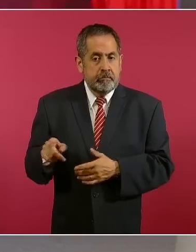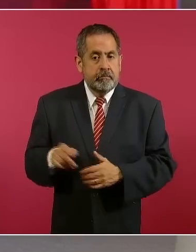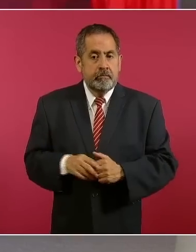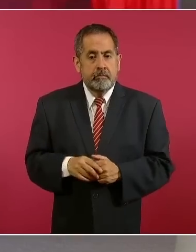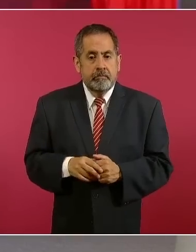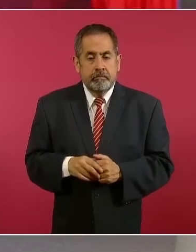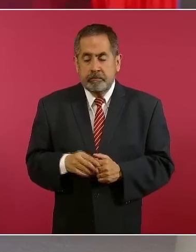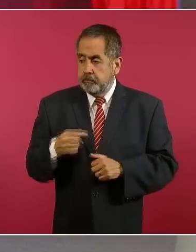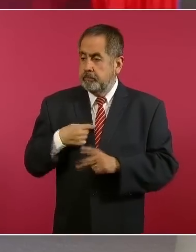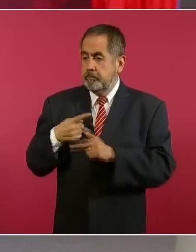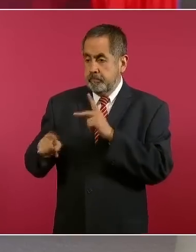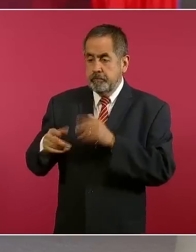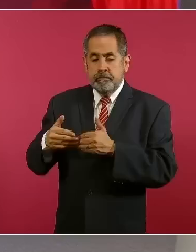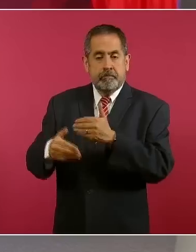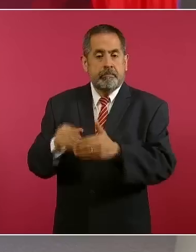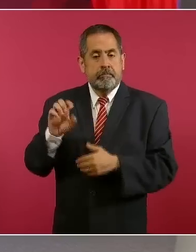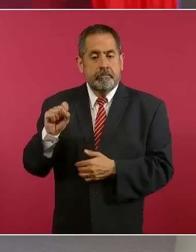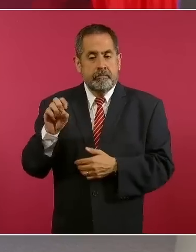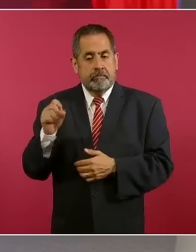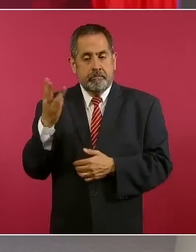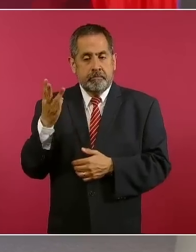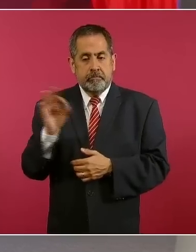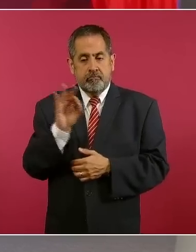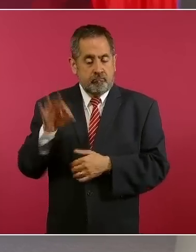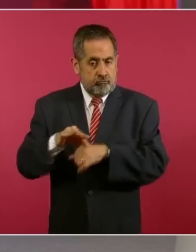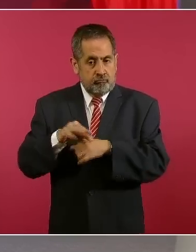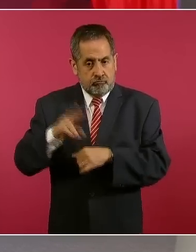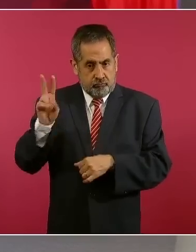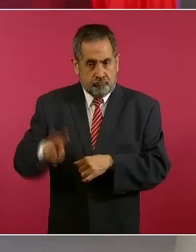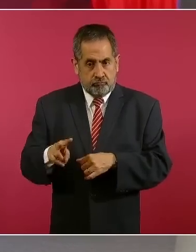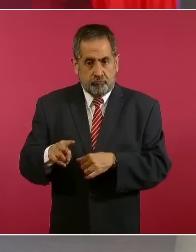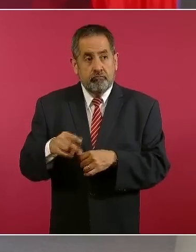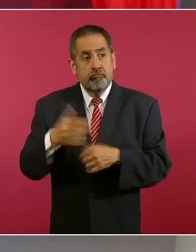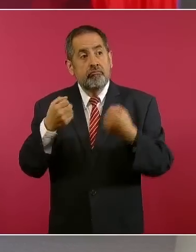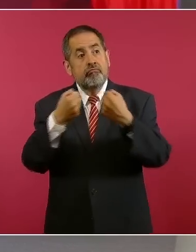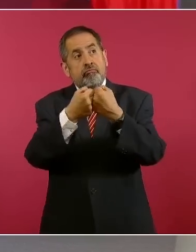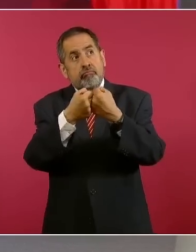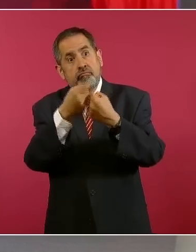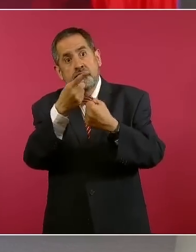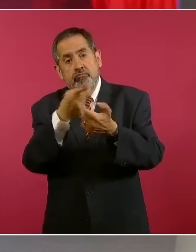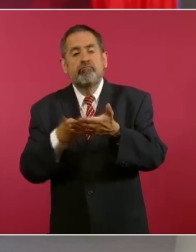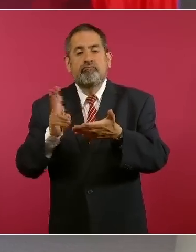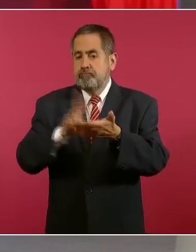desde que llegamos, en términos reales, y en la frontera el doble.